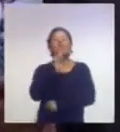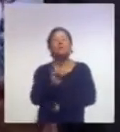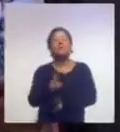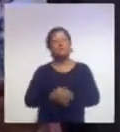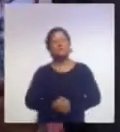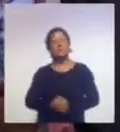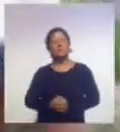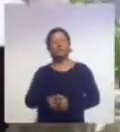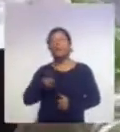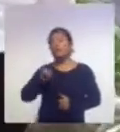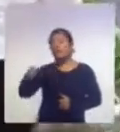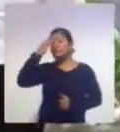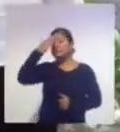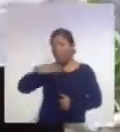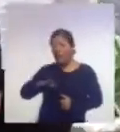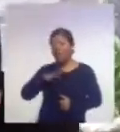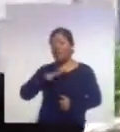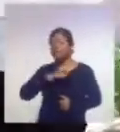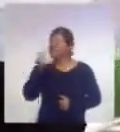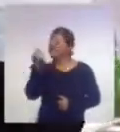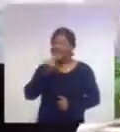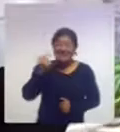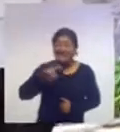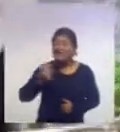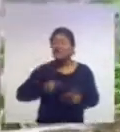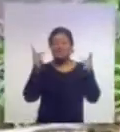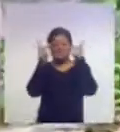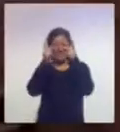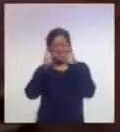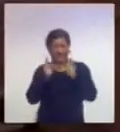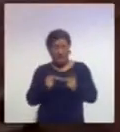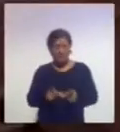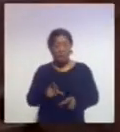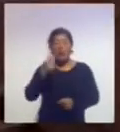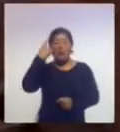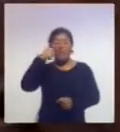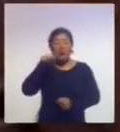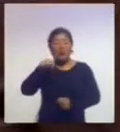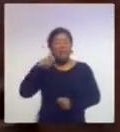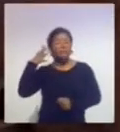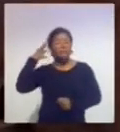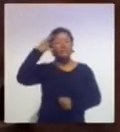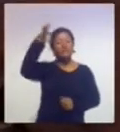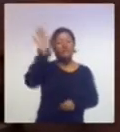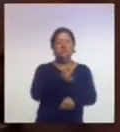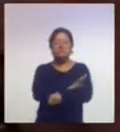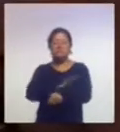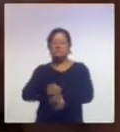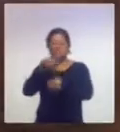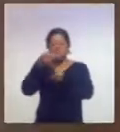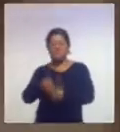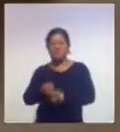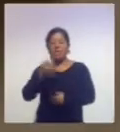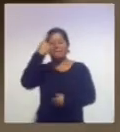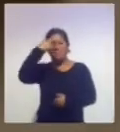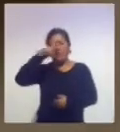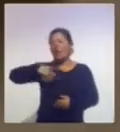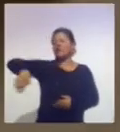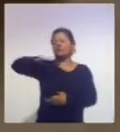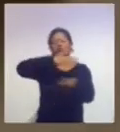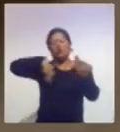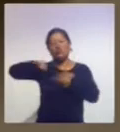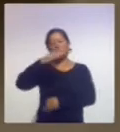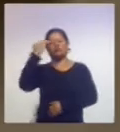estudiantes saben que tienen el reto de perfeccionar el prototipo a efecto de que se convierta en un beneficio tangible y práctico para todos los